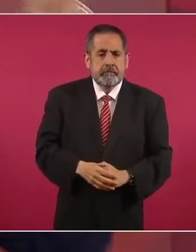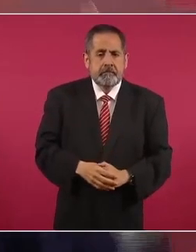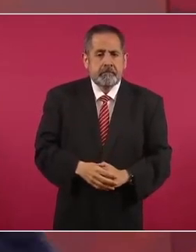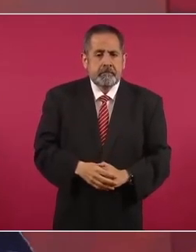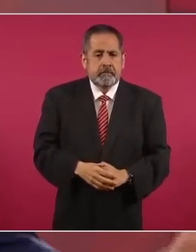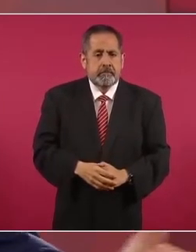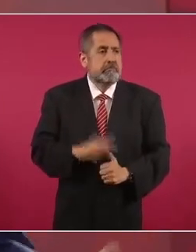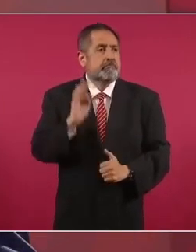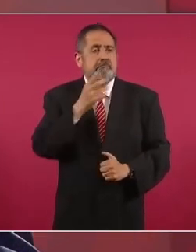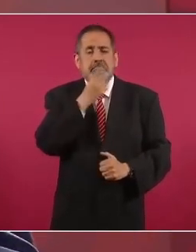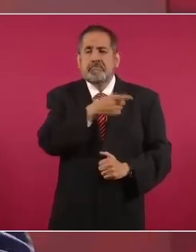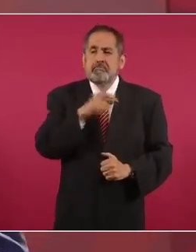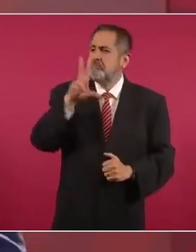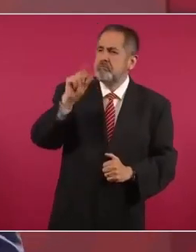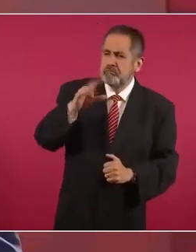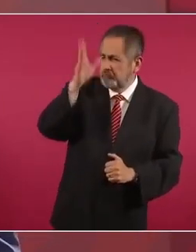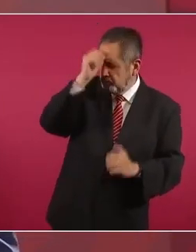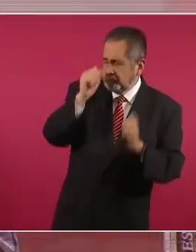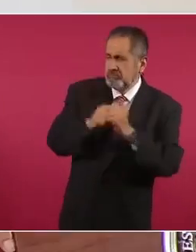no estamos de acuerdo